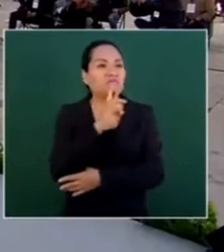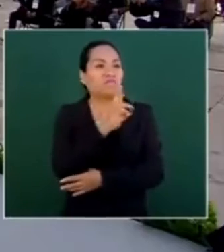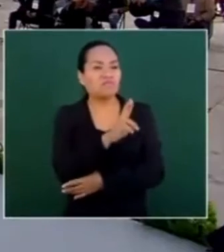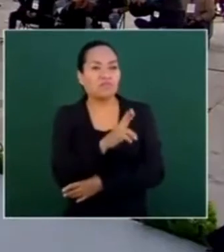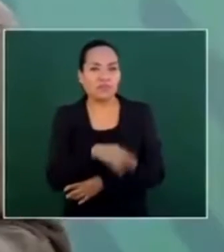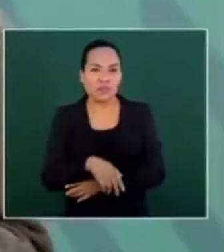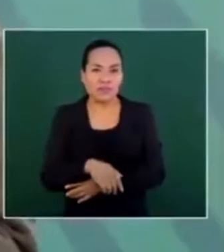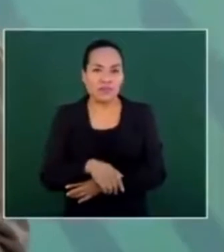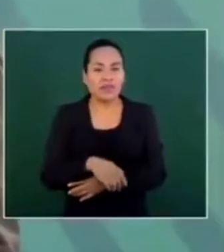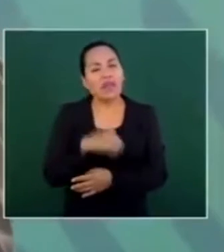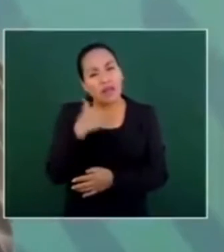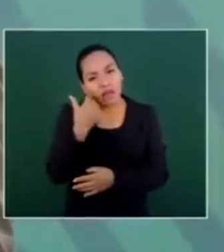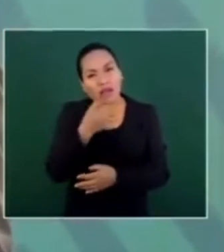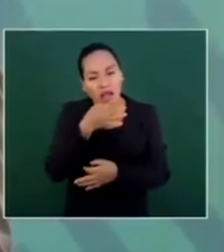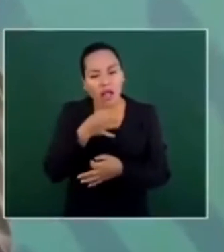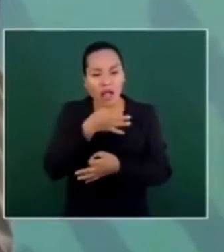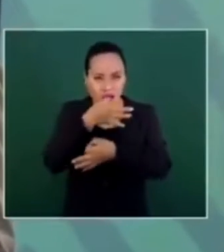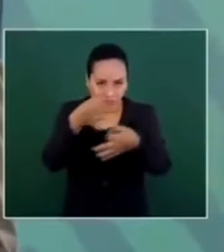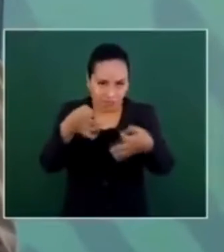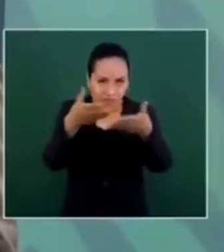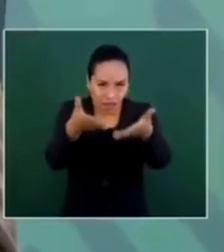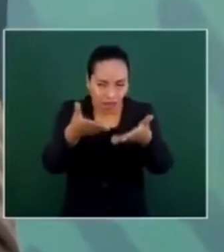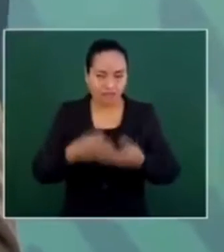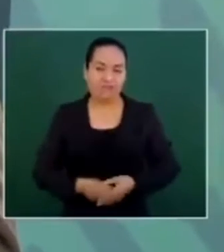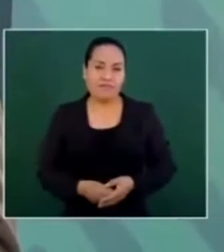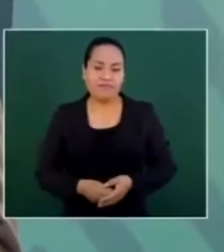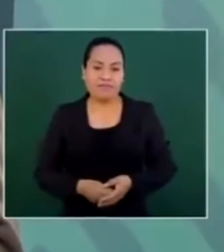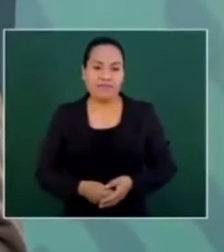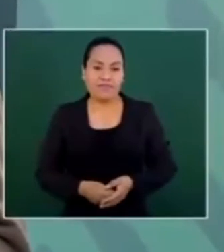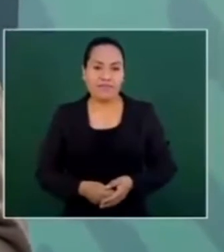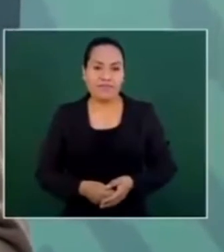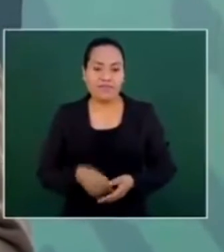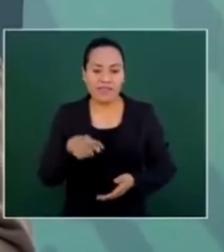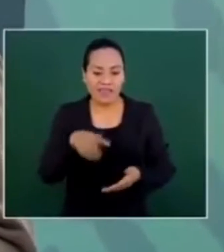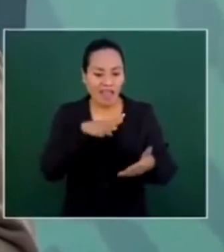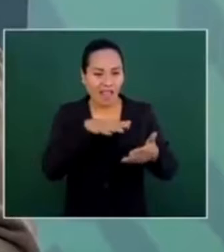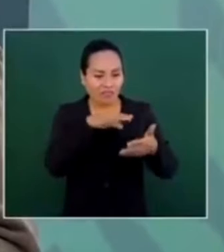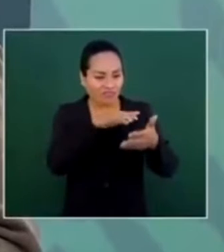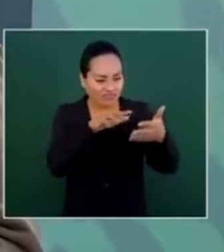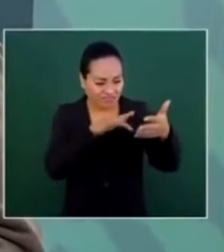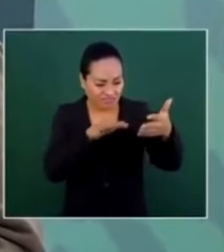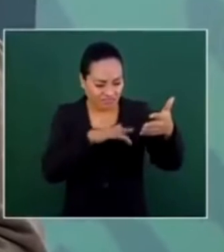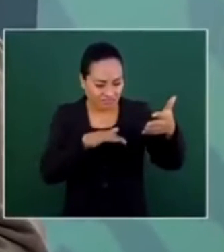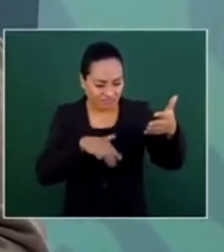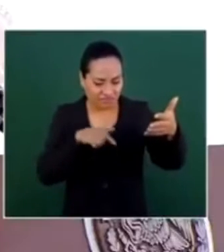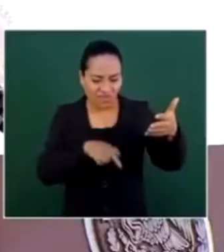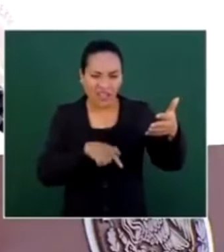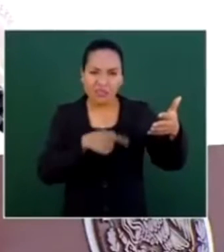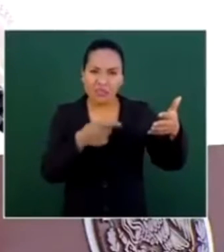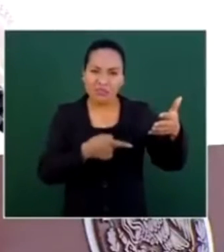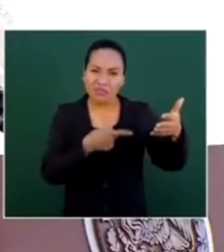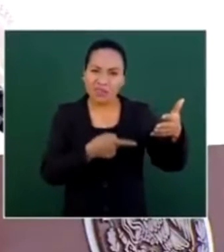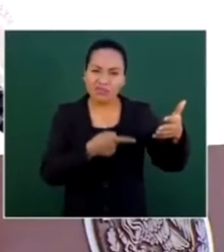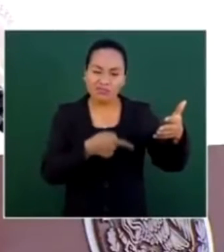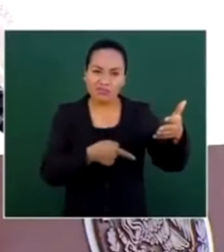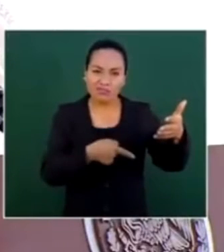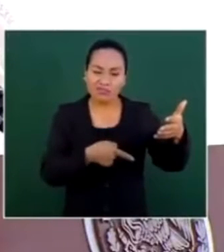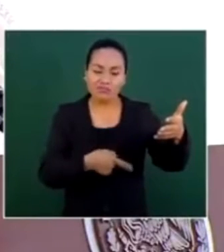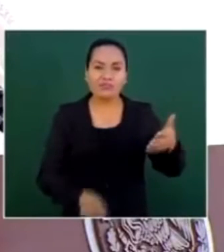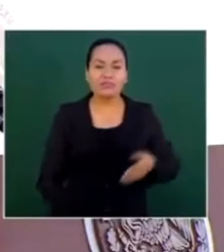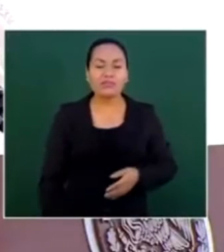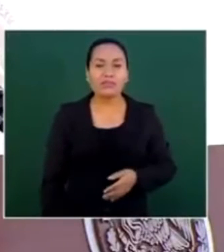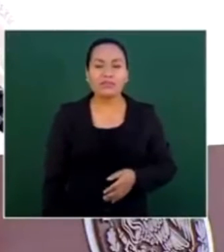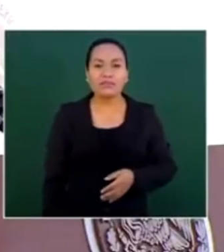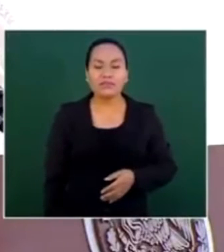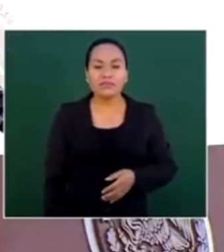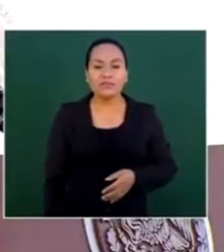para aclarar, ¿no? Entonces venía una pregunta ahí acerca de que